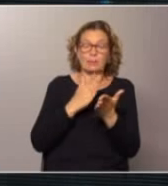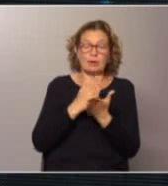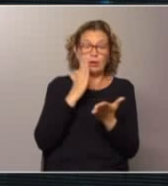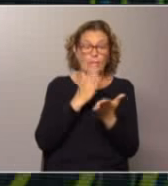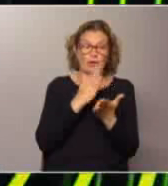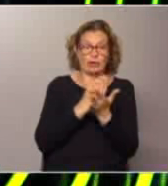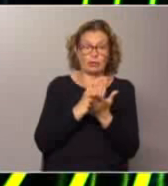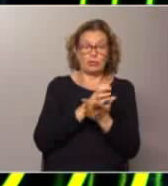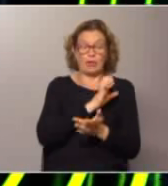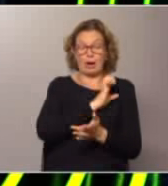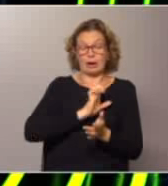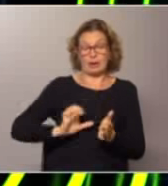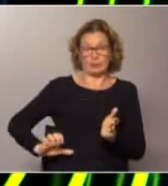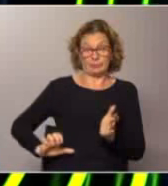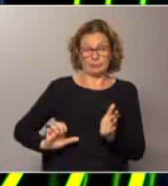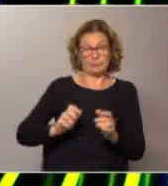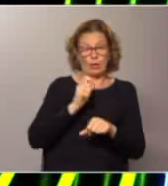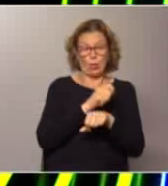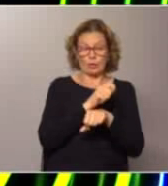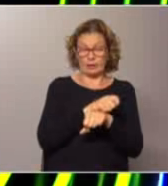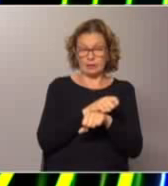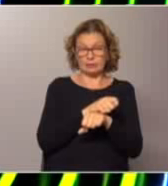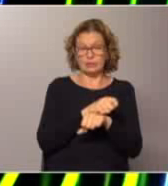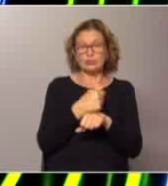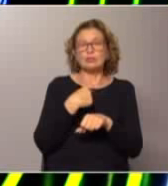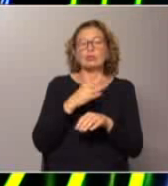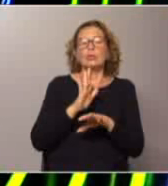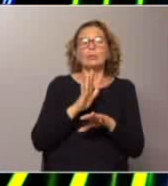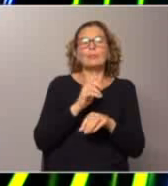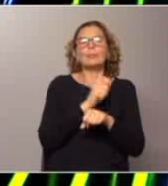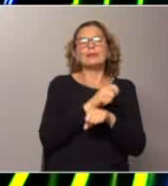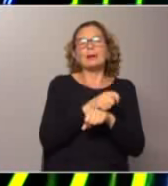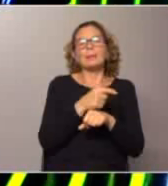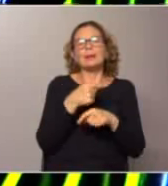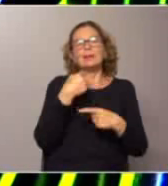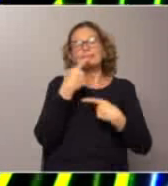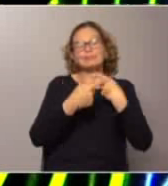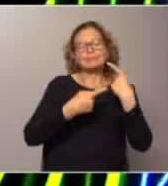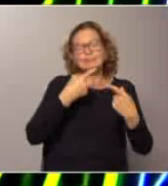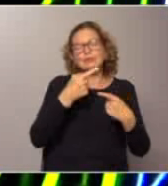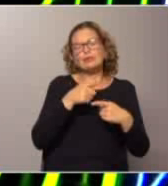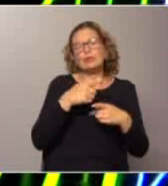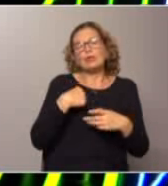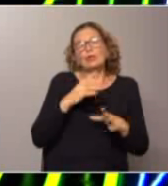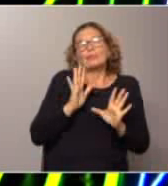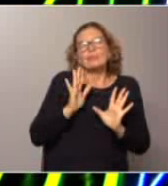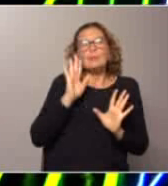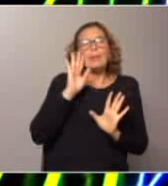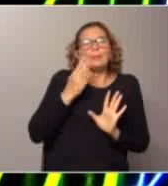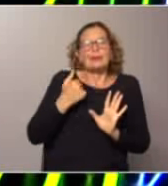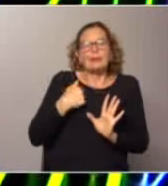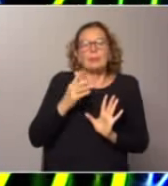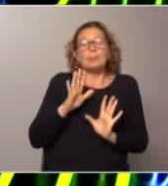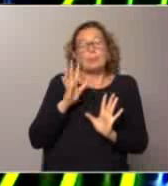corresponde al poder judicial yo no soy muy partidario del uso del derecho penal para perseguir expresiones pero claro también es